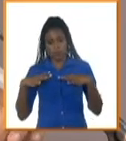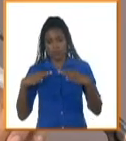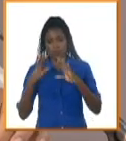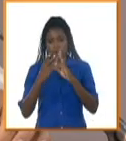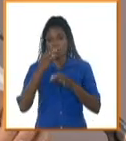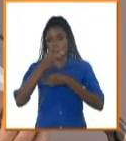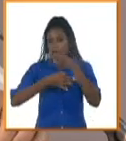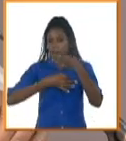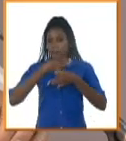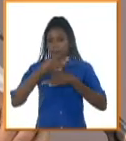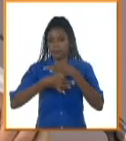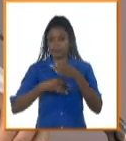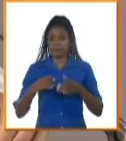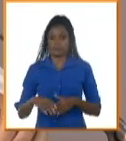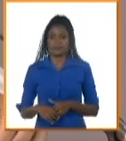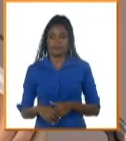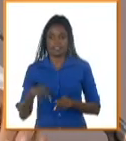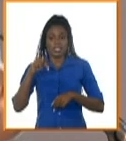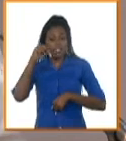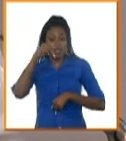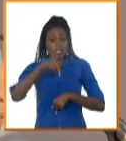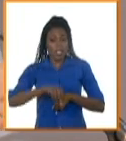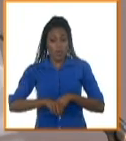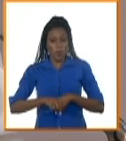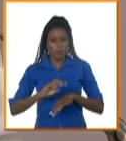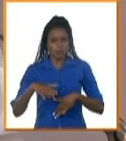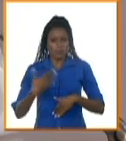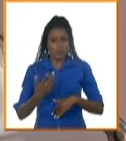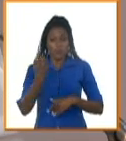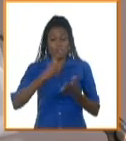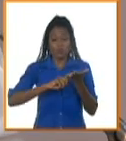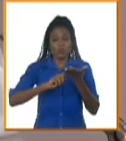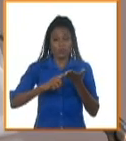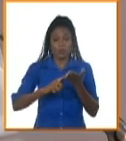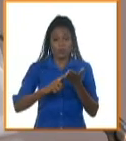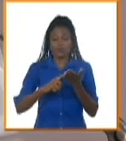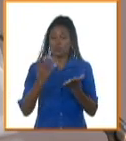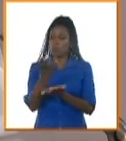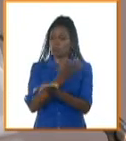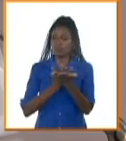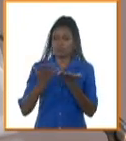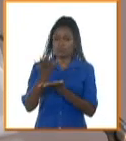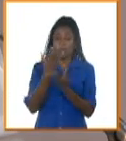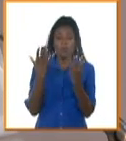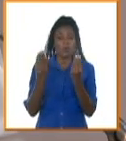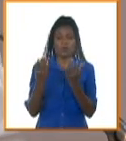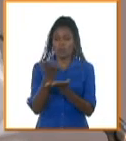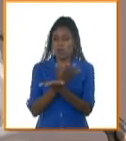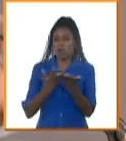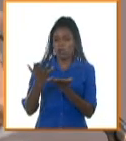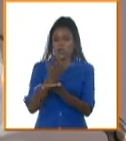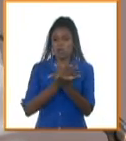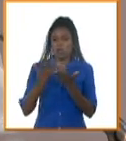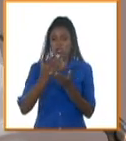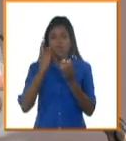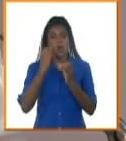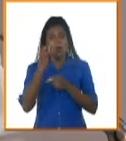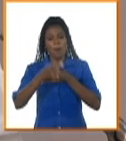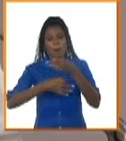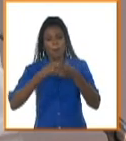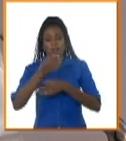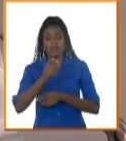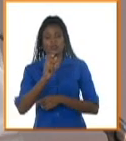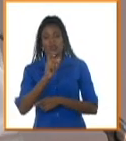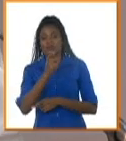explicaba ahora qué ha ocurrido una semana de mucho intercambio de mucha aclaración de muchas